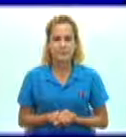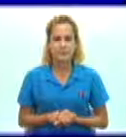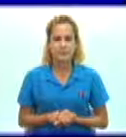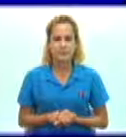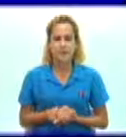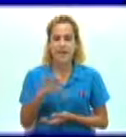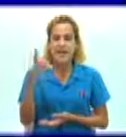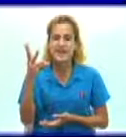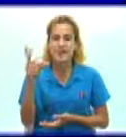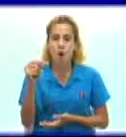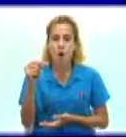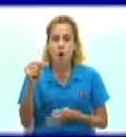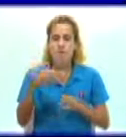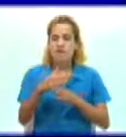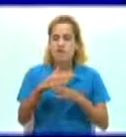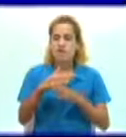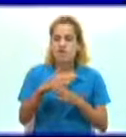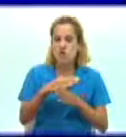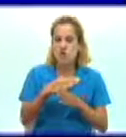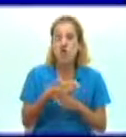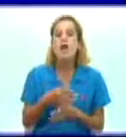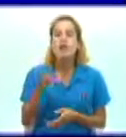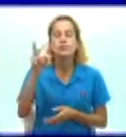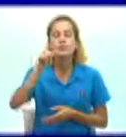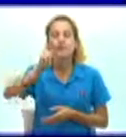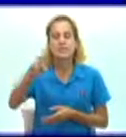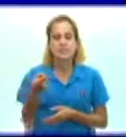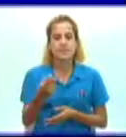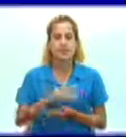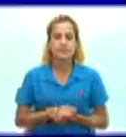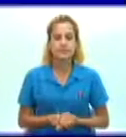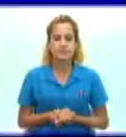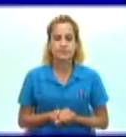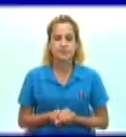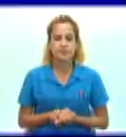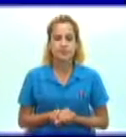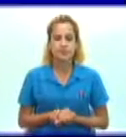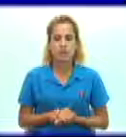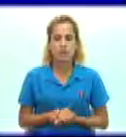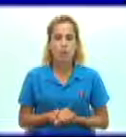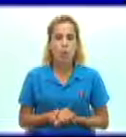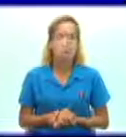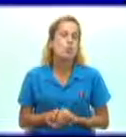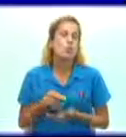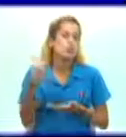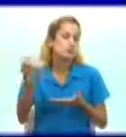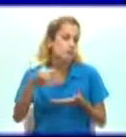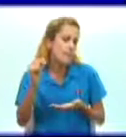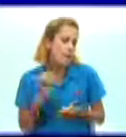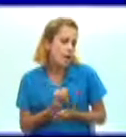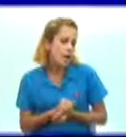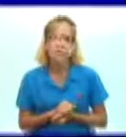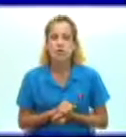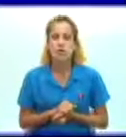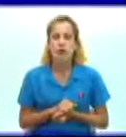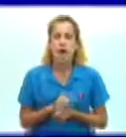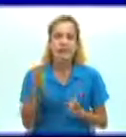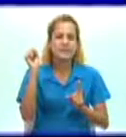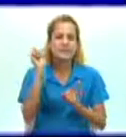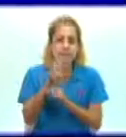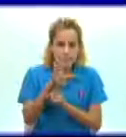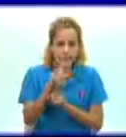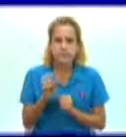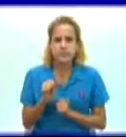Operaciones de cálculo con fracciones comunes y expresiones decimales. Ya les decía, un repaso a partir de todos los elementos, todos los contenidos que hemos venido